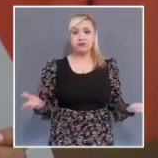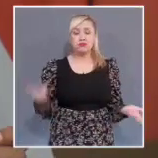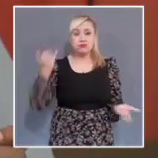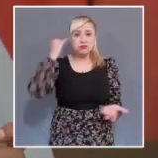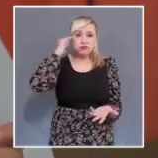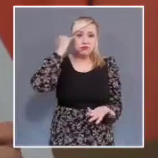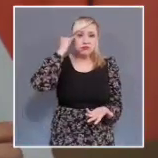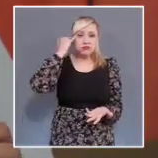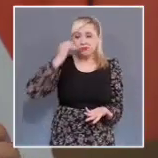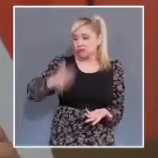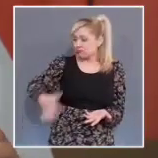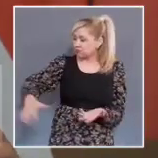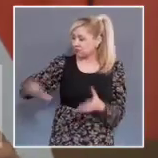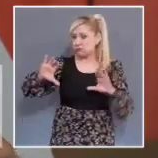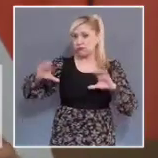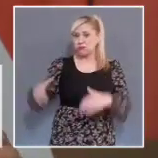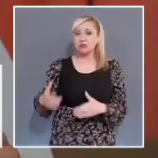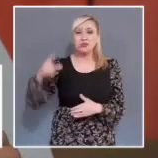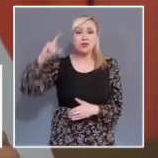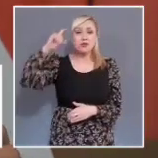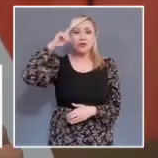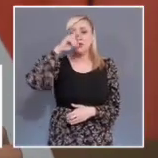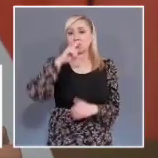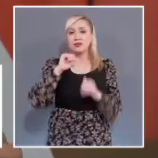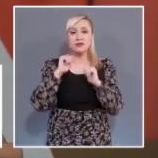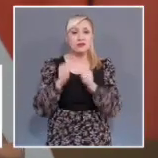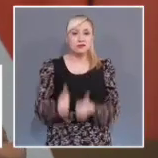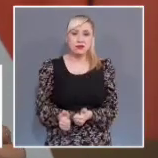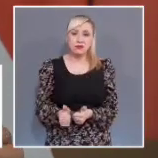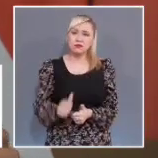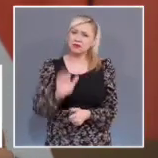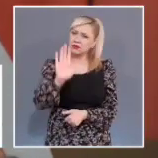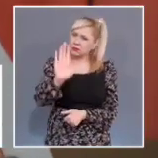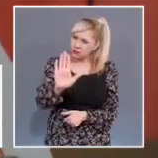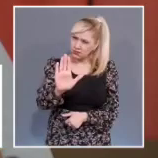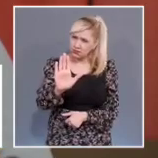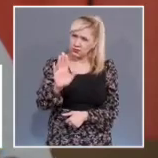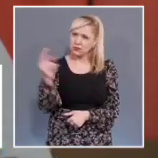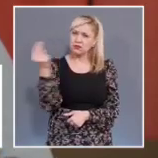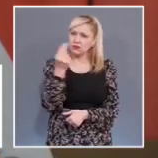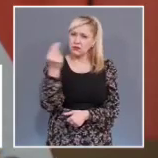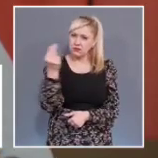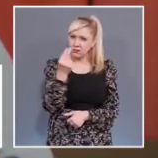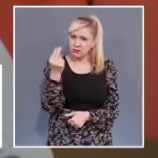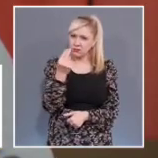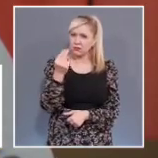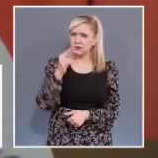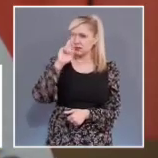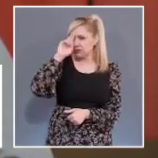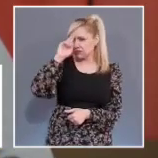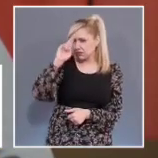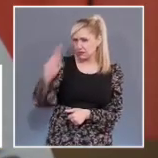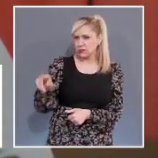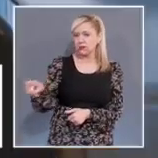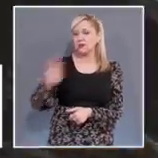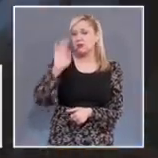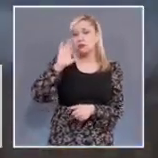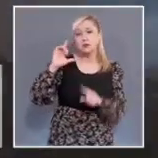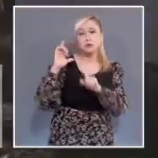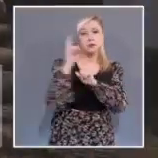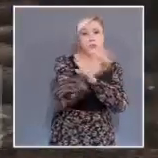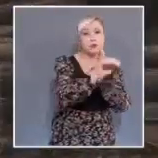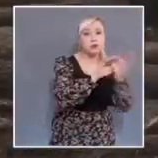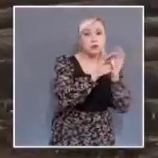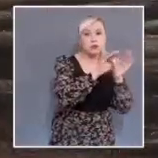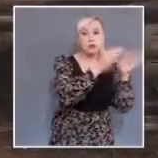Exigimos que se garantice el derecho de las personas desplazadas a un retorno digno y seguro a sus comunidades. Representantes de las organizaciones